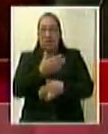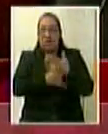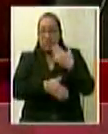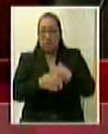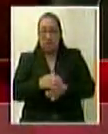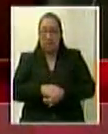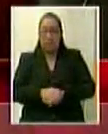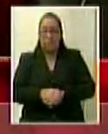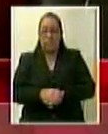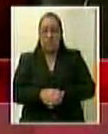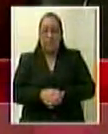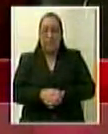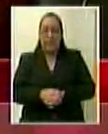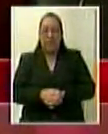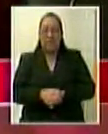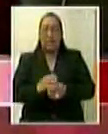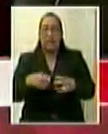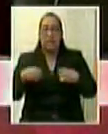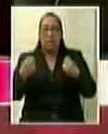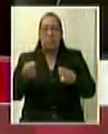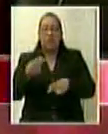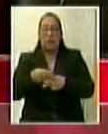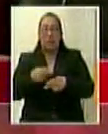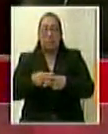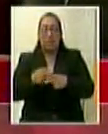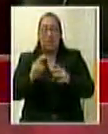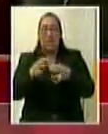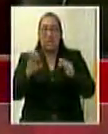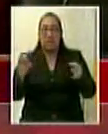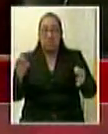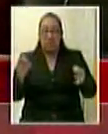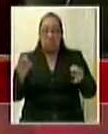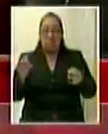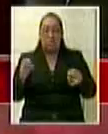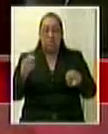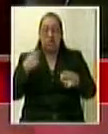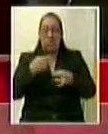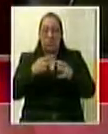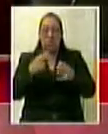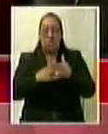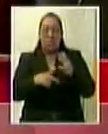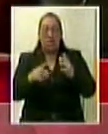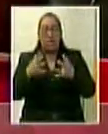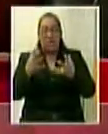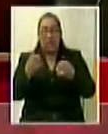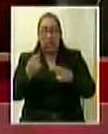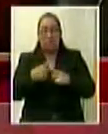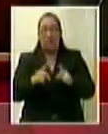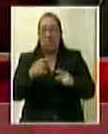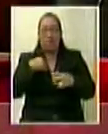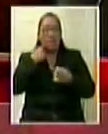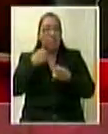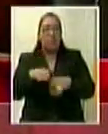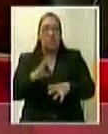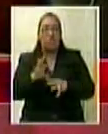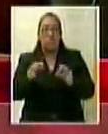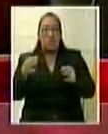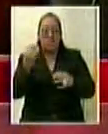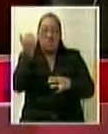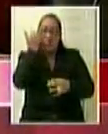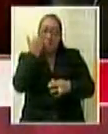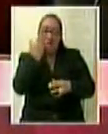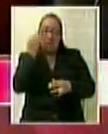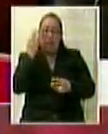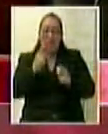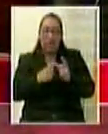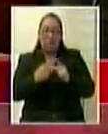atrás. Se le devuelve el nombre histórico, es un pueblo que no quiere perder su historia y su pasado.